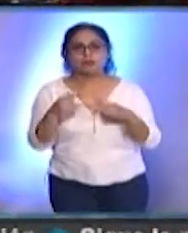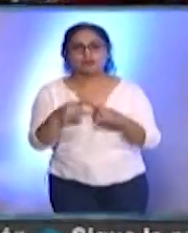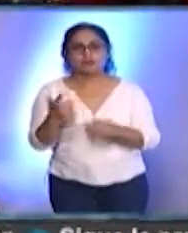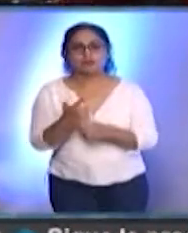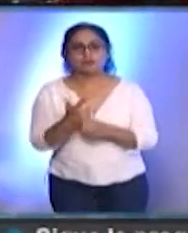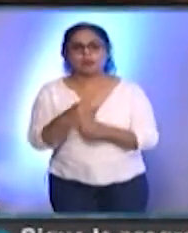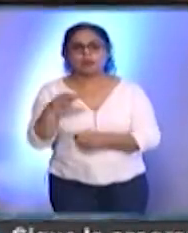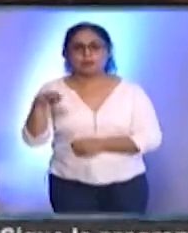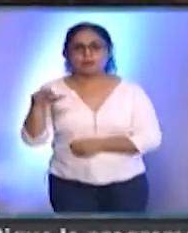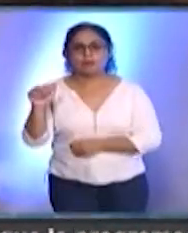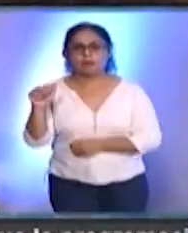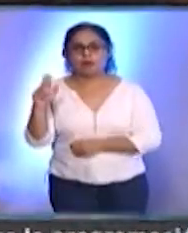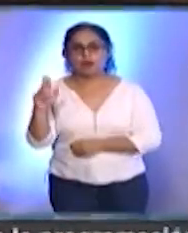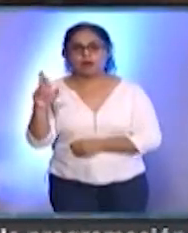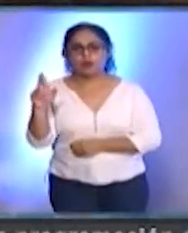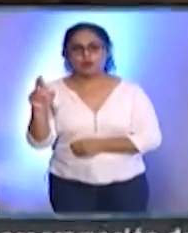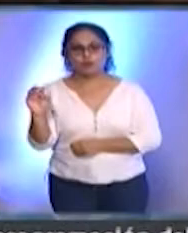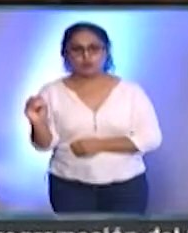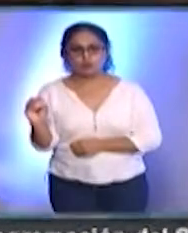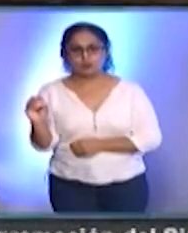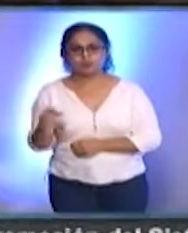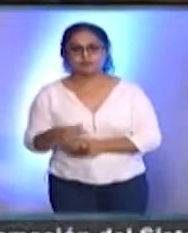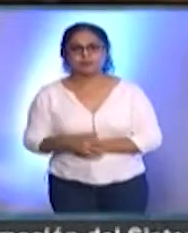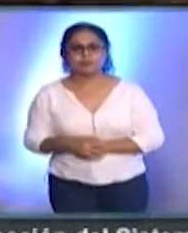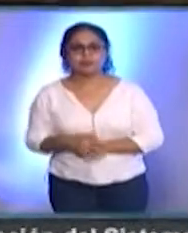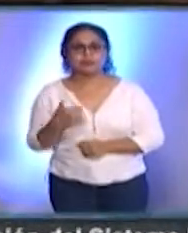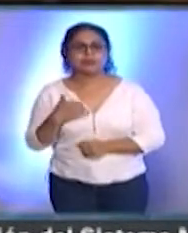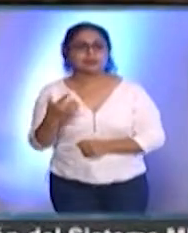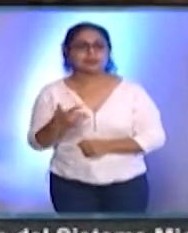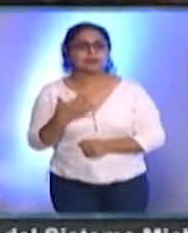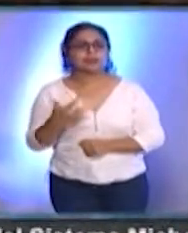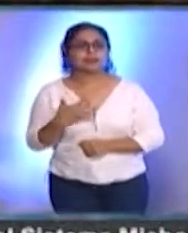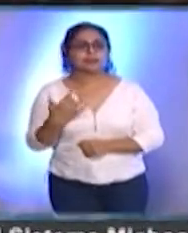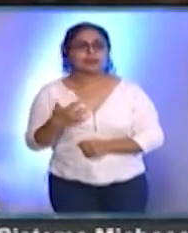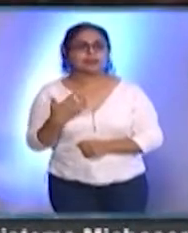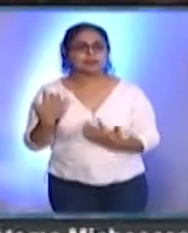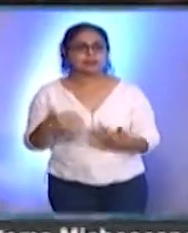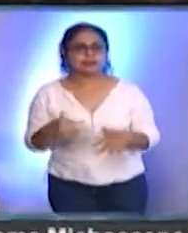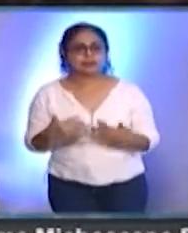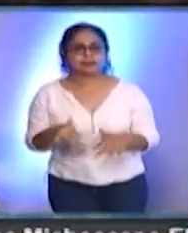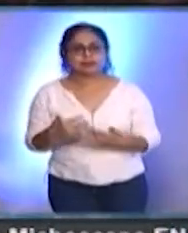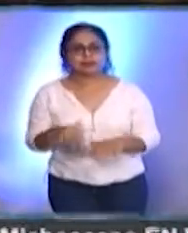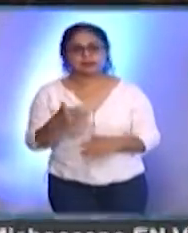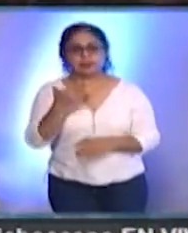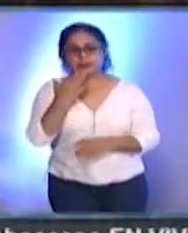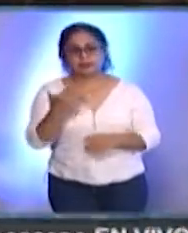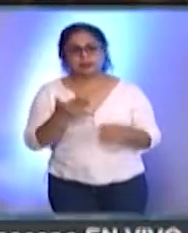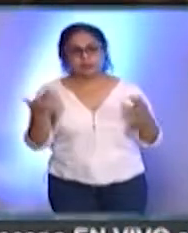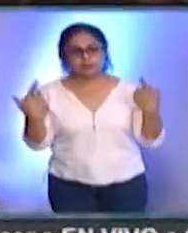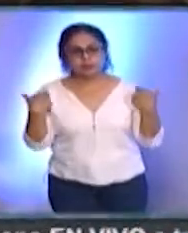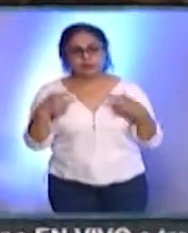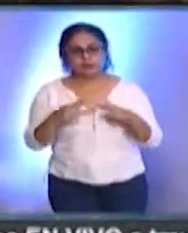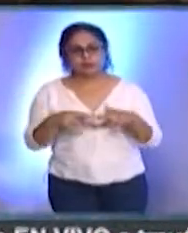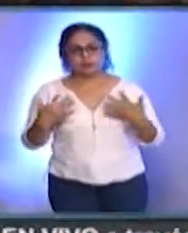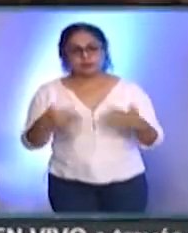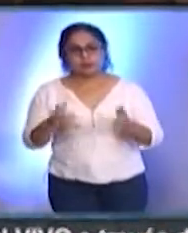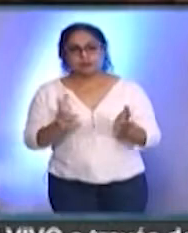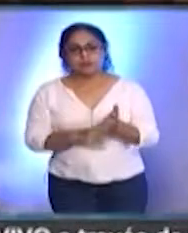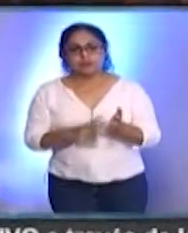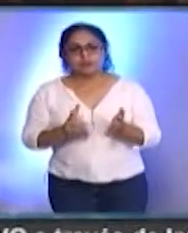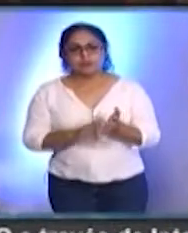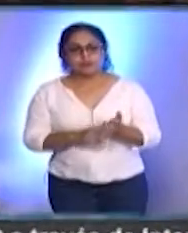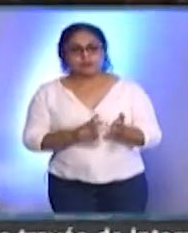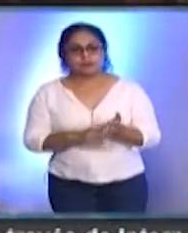Hernández Pacheco. Un privilegio. Yo siento que es un privilegio de ser maestro, sobre todo en una institución como la